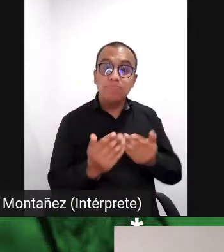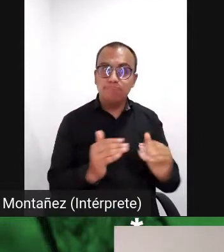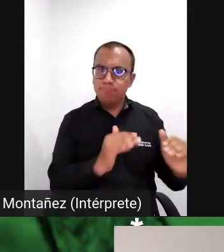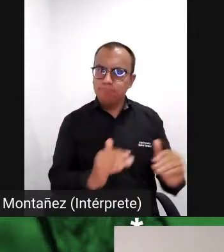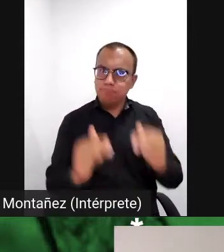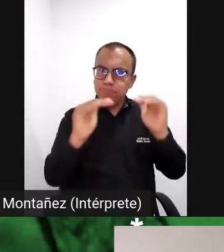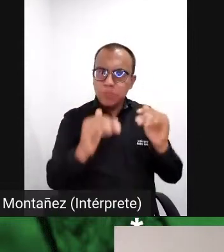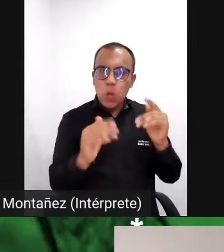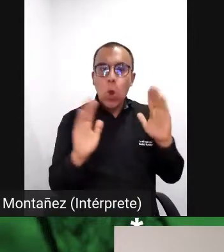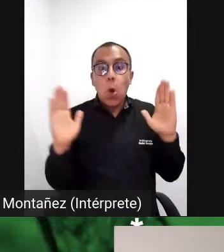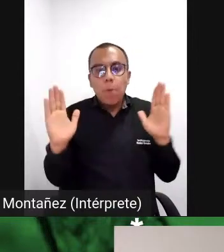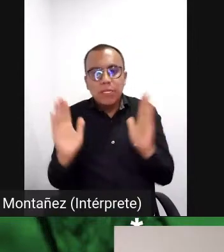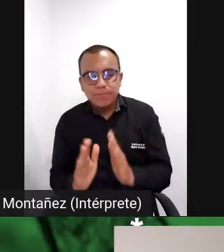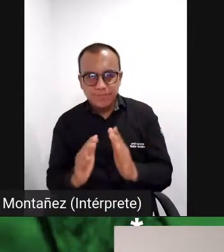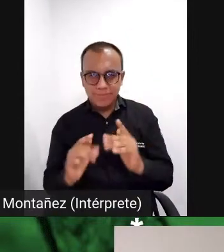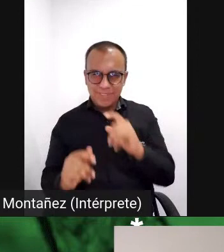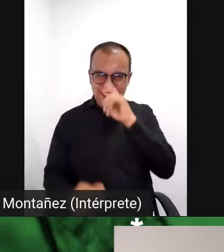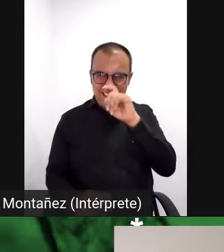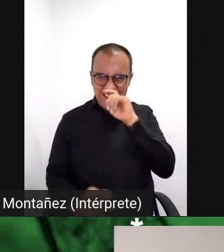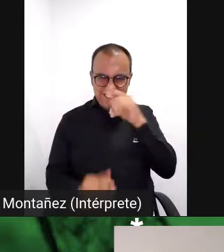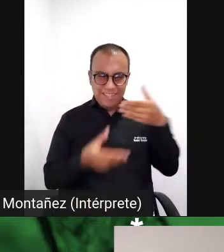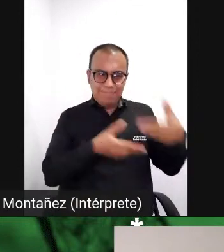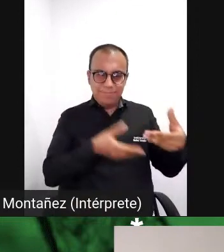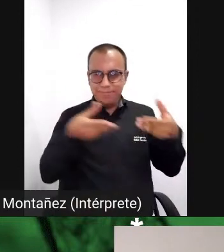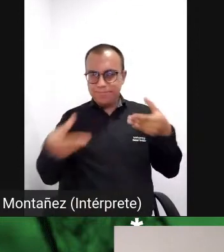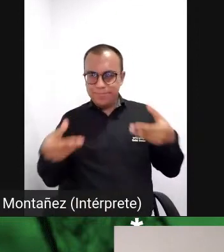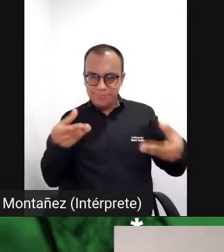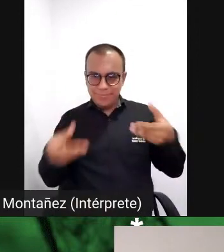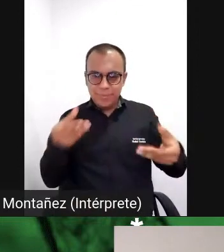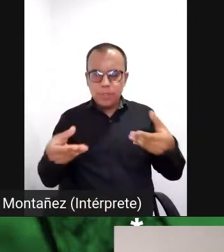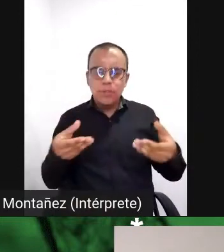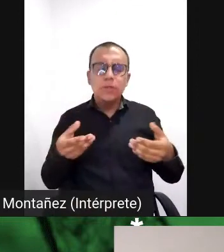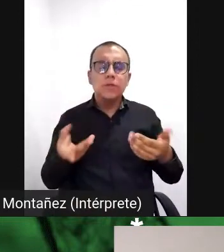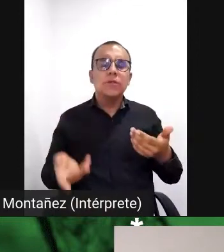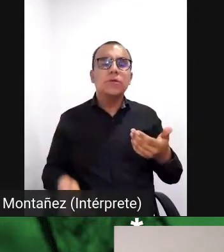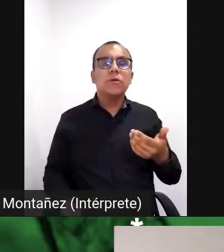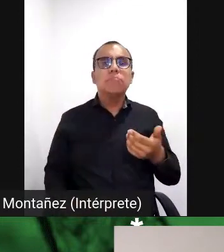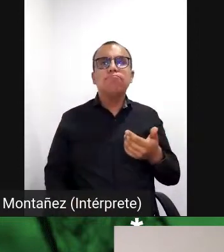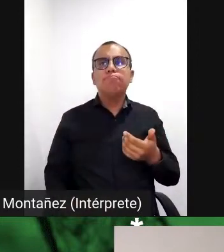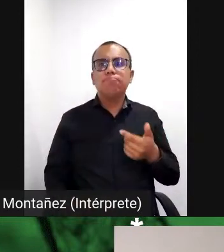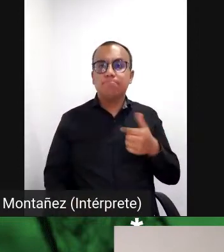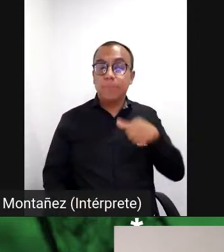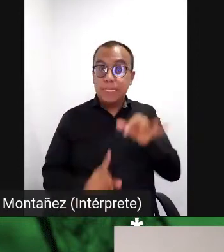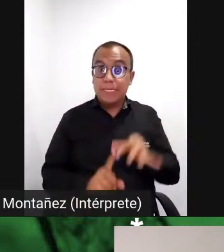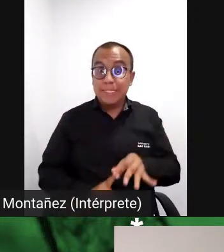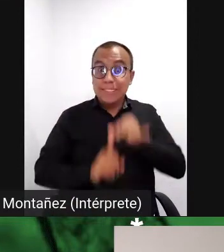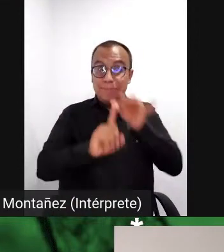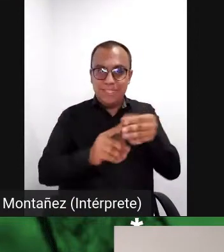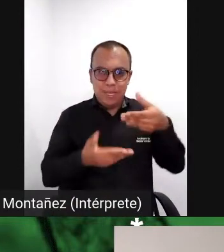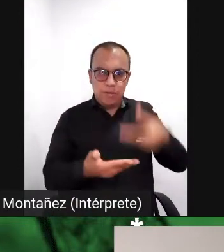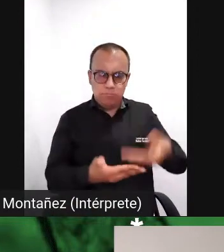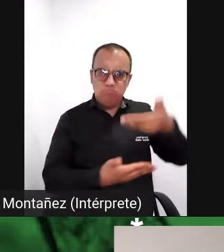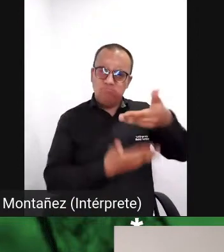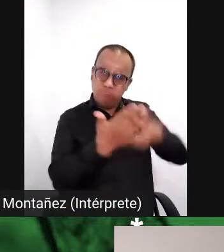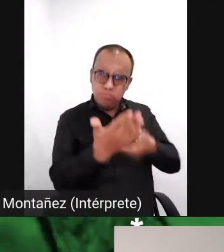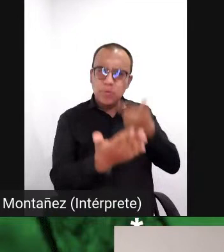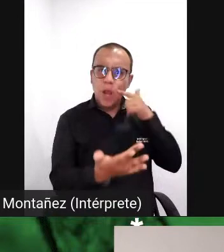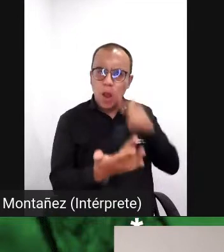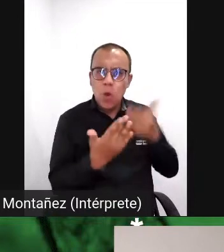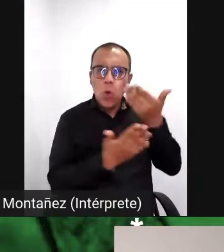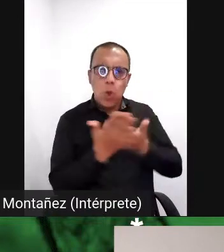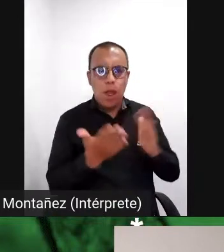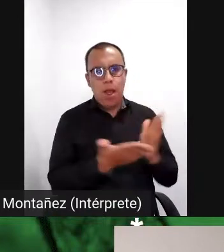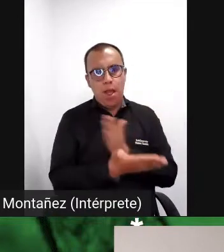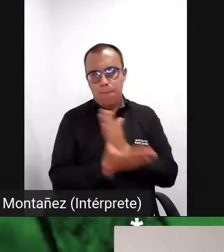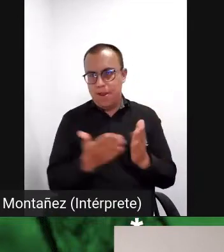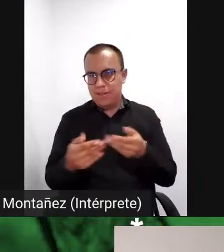el libro elegante, digamos, ¿no? El libro especial, la edición especial, tiene una serie de cosas, aparte del formato que